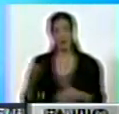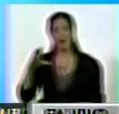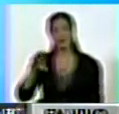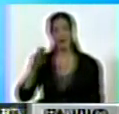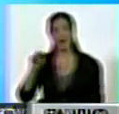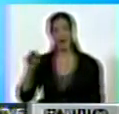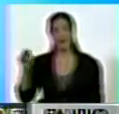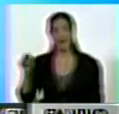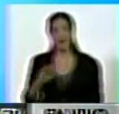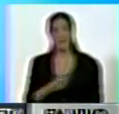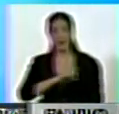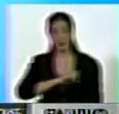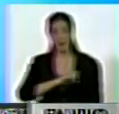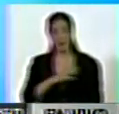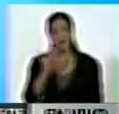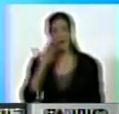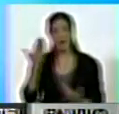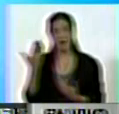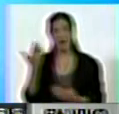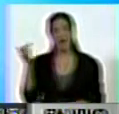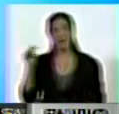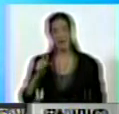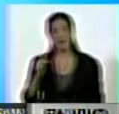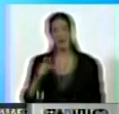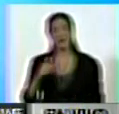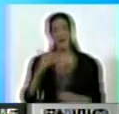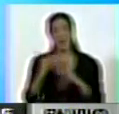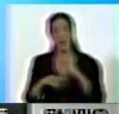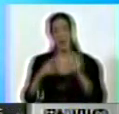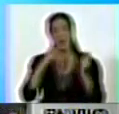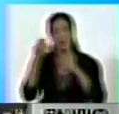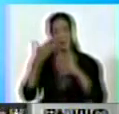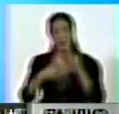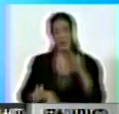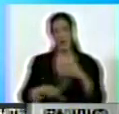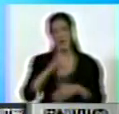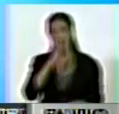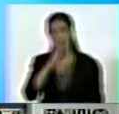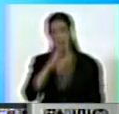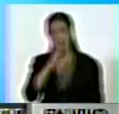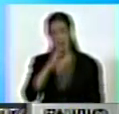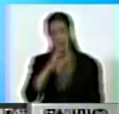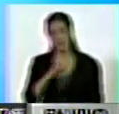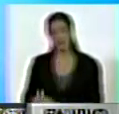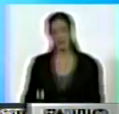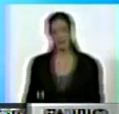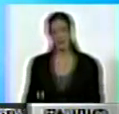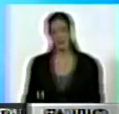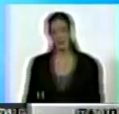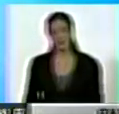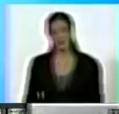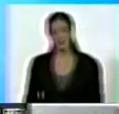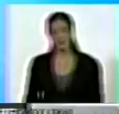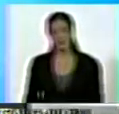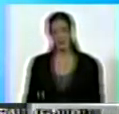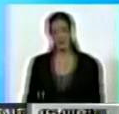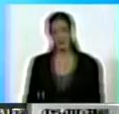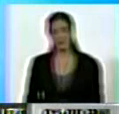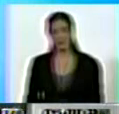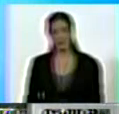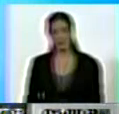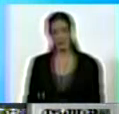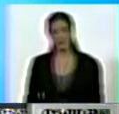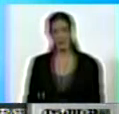en español. Aquí está la comunicación del banco en Bagdad, donde